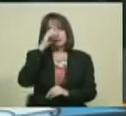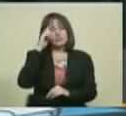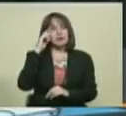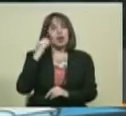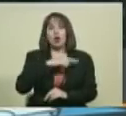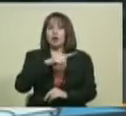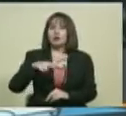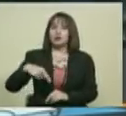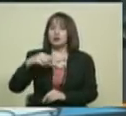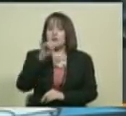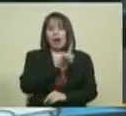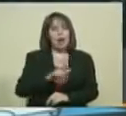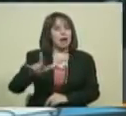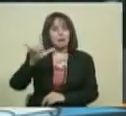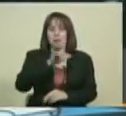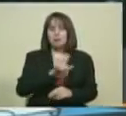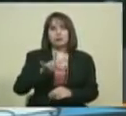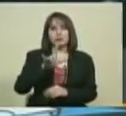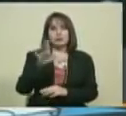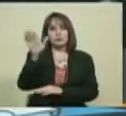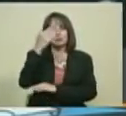amamos.